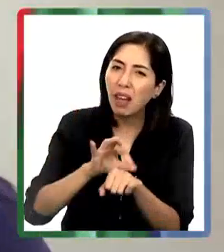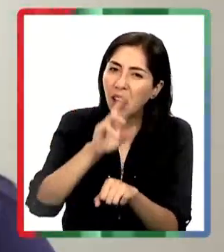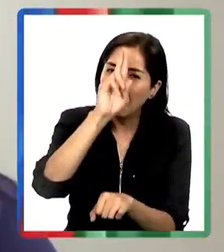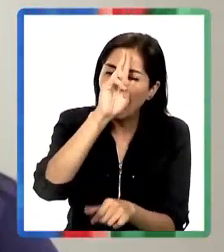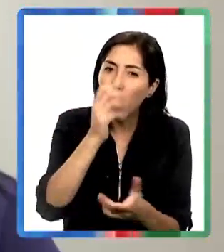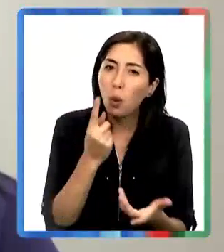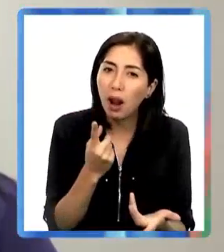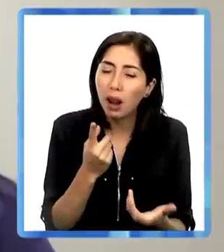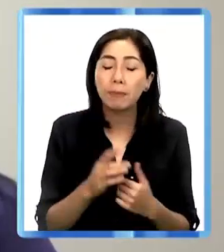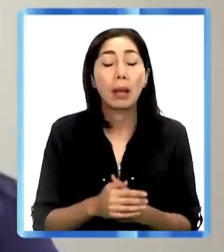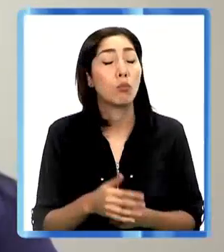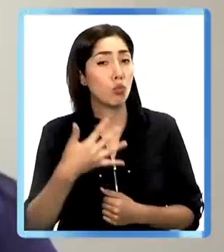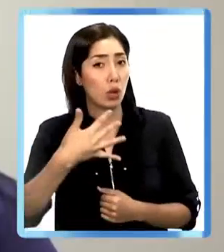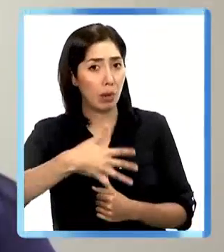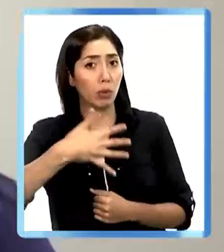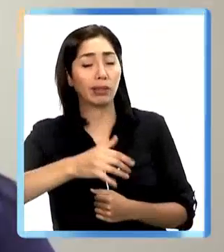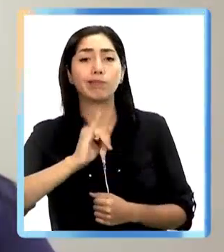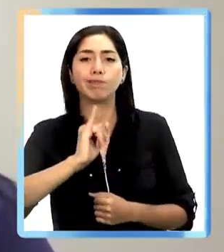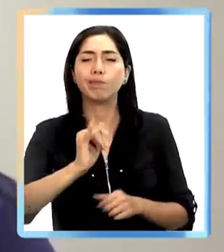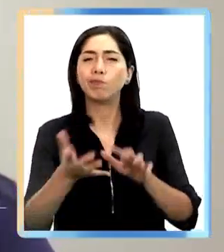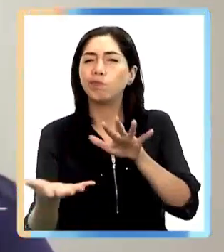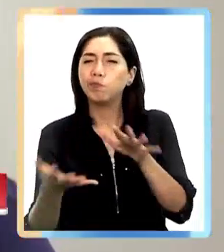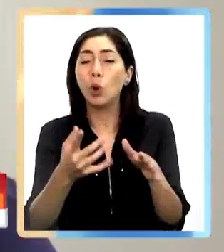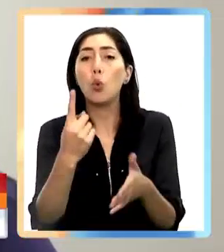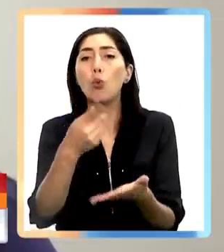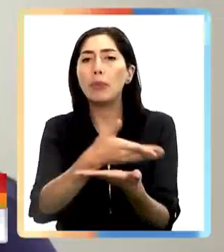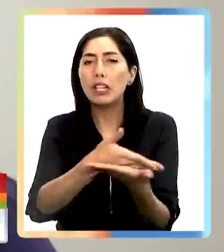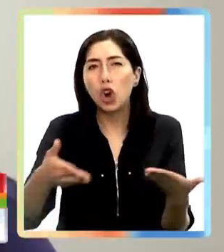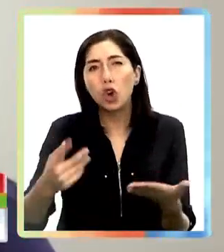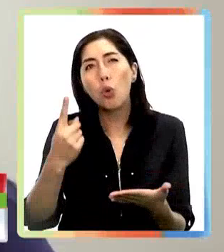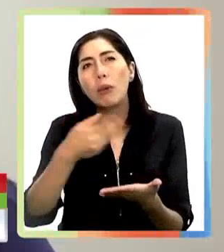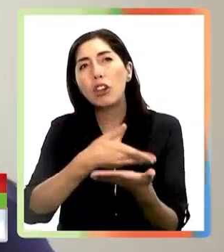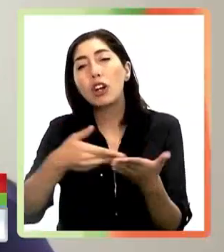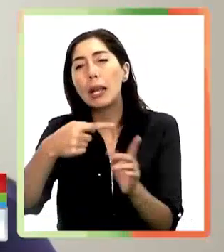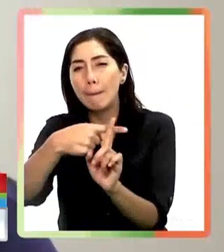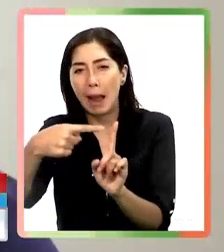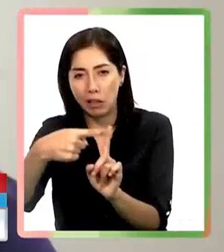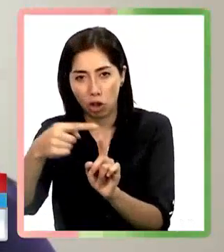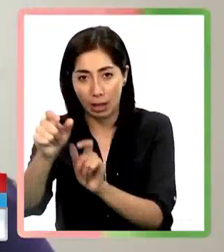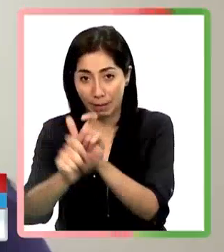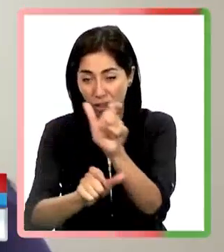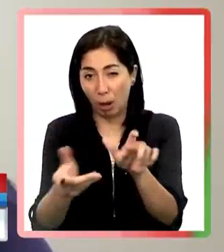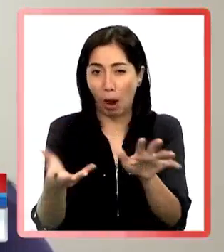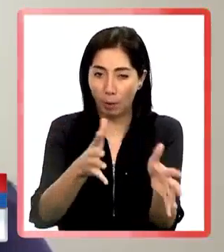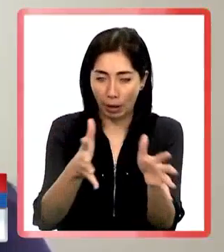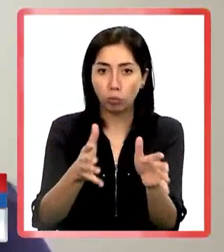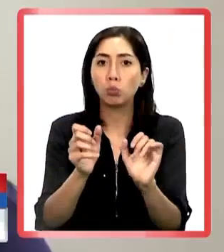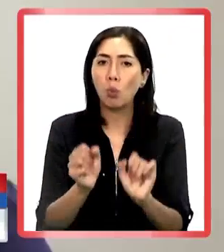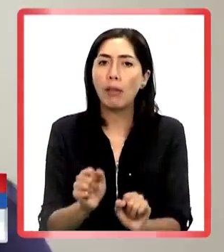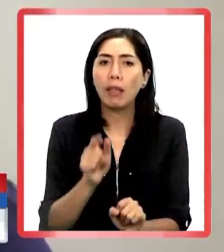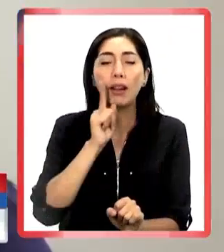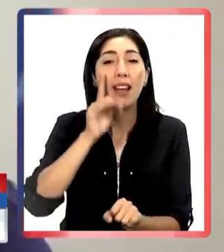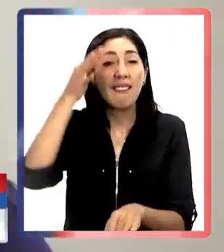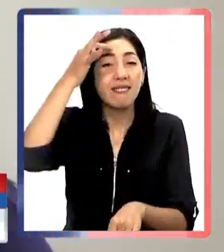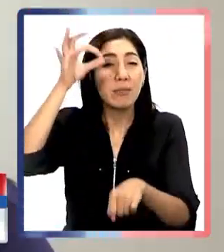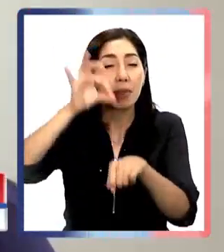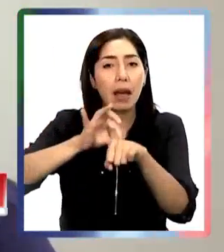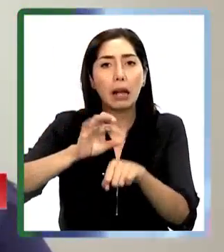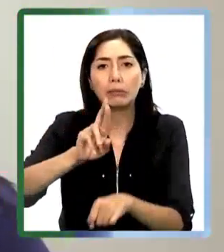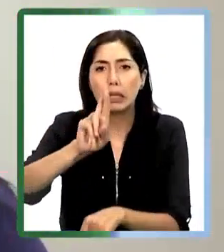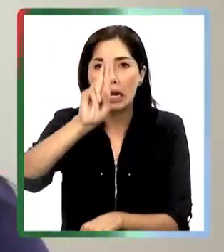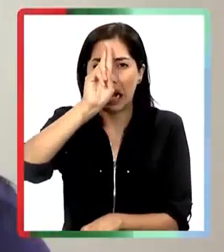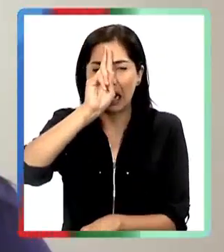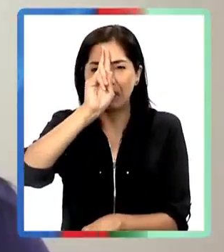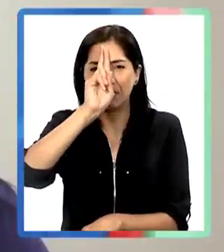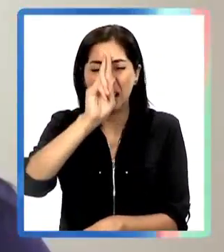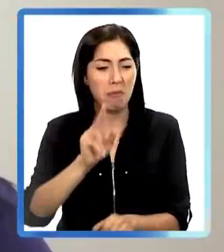muy relevante y usted lo dice muy bien. Hay una estimación que va entre 1 millón y 1,5 millón de personas que podrían vivir con las llamadas enfermedades raras. A mí no